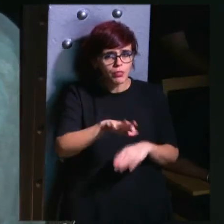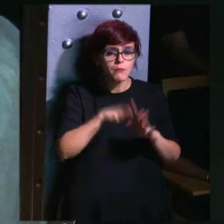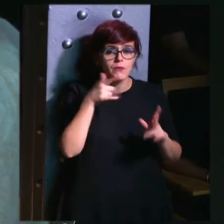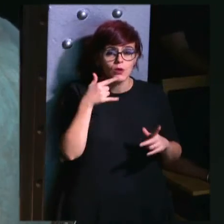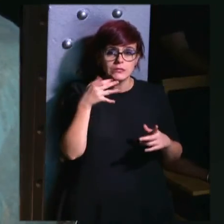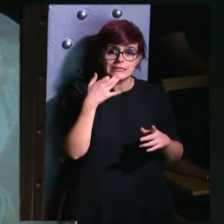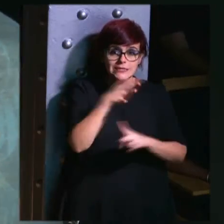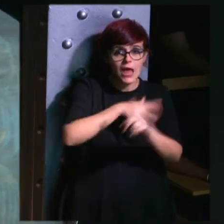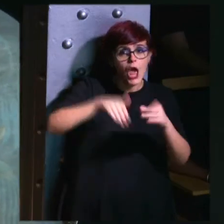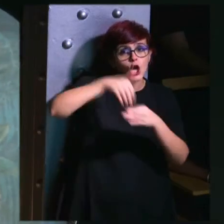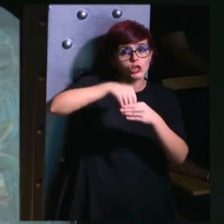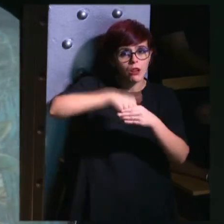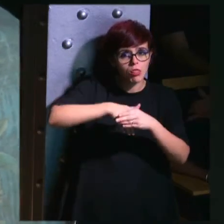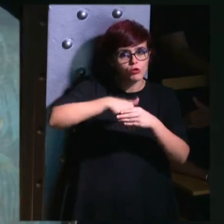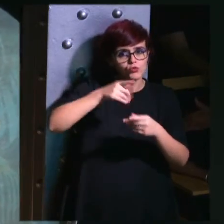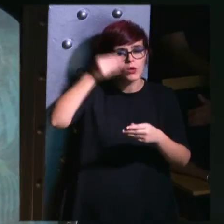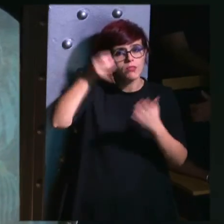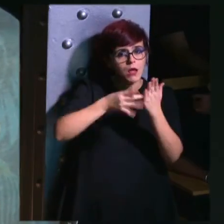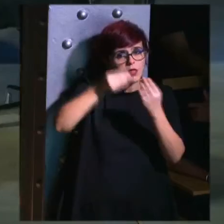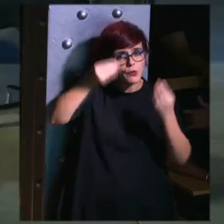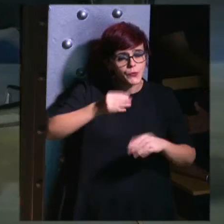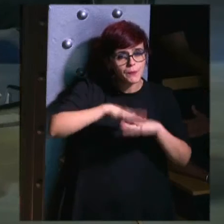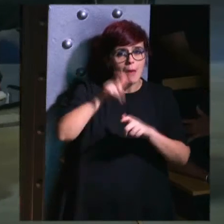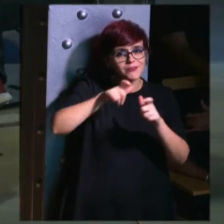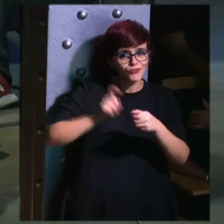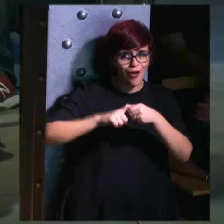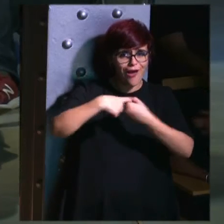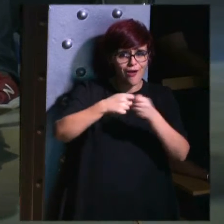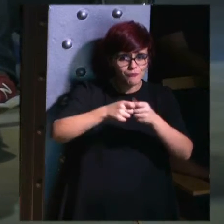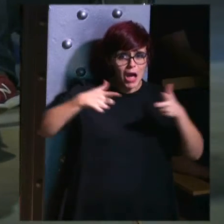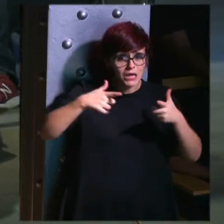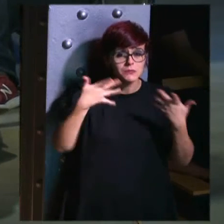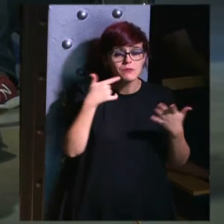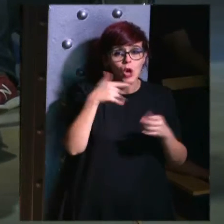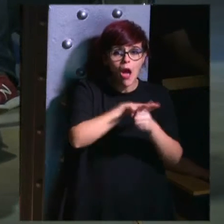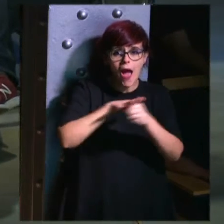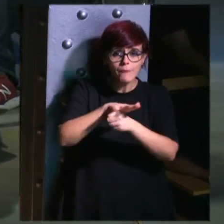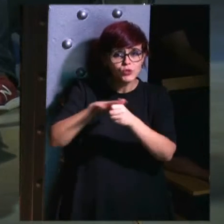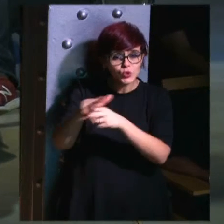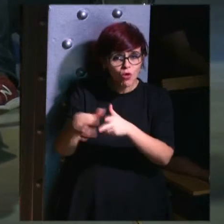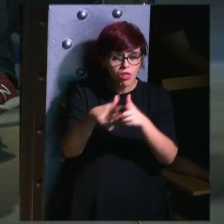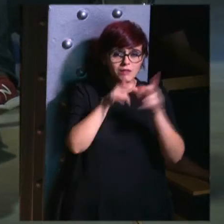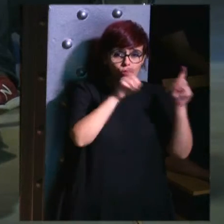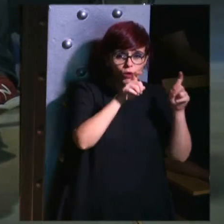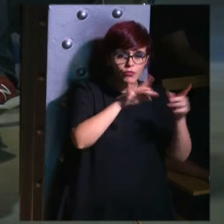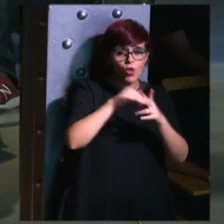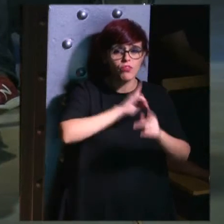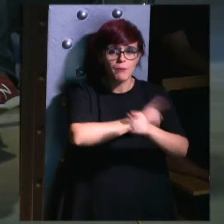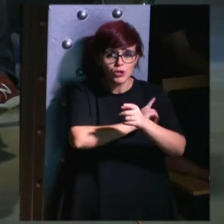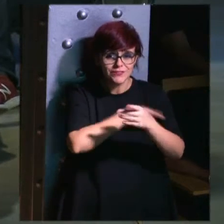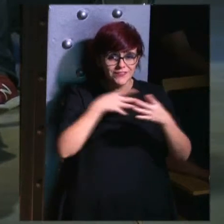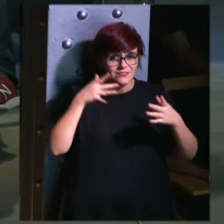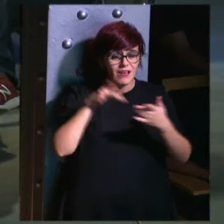buenos contenidos. Al final eso es lo que creo que va a marcar la diferencia. Pero toca tantos ámbitos de la sociedad, la educación, los deportes en vivo,